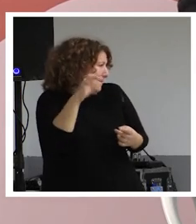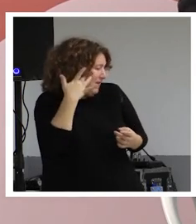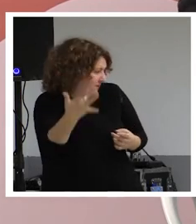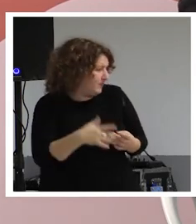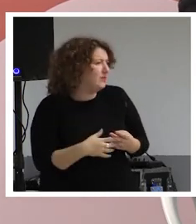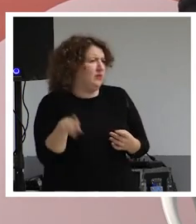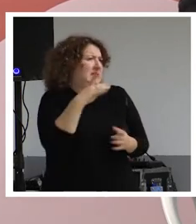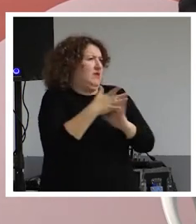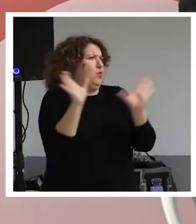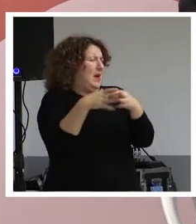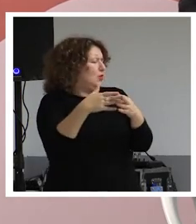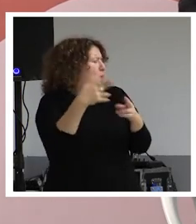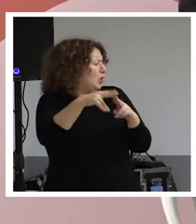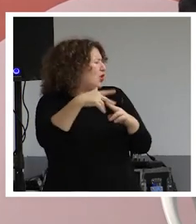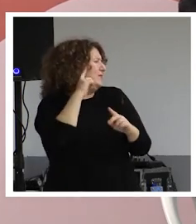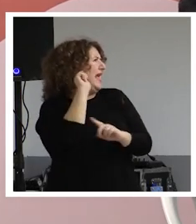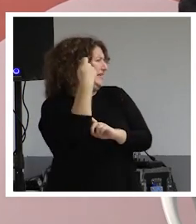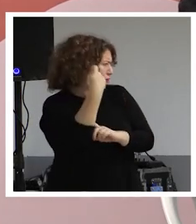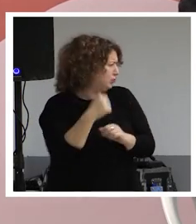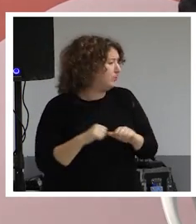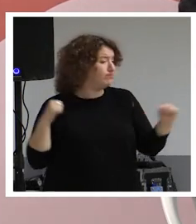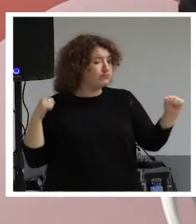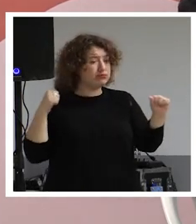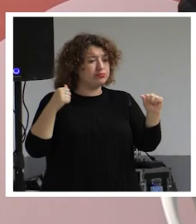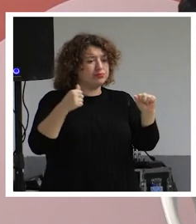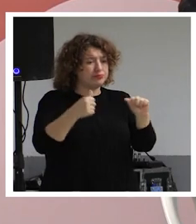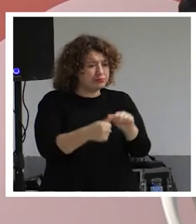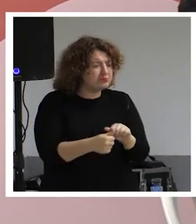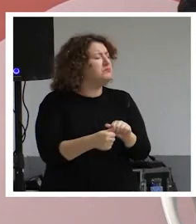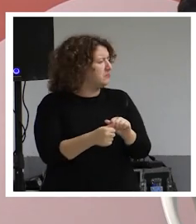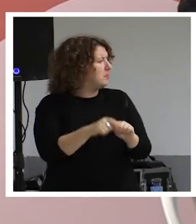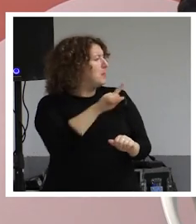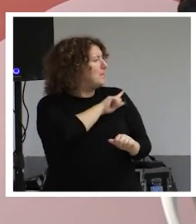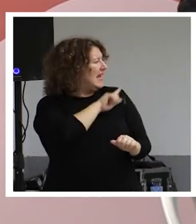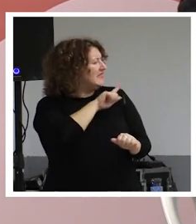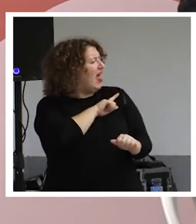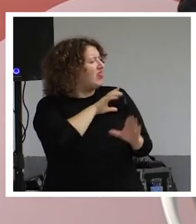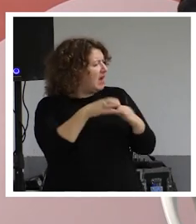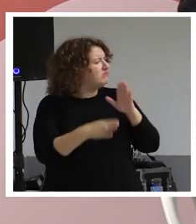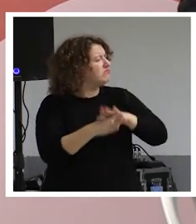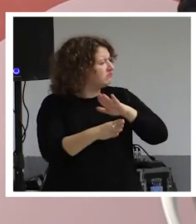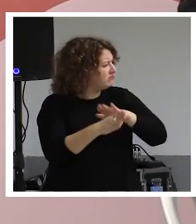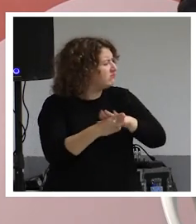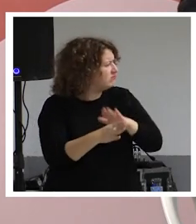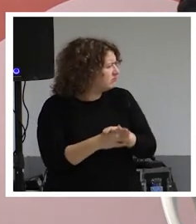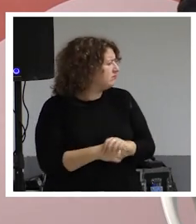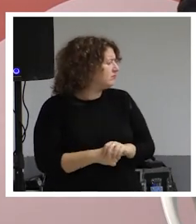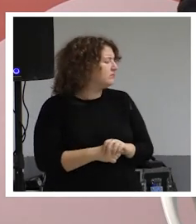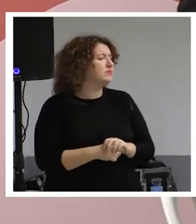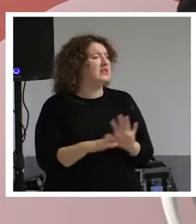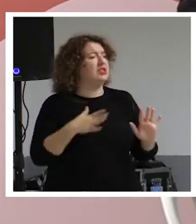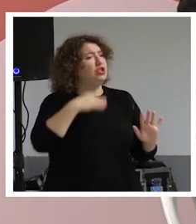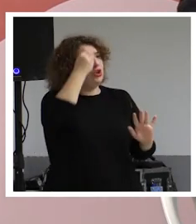gobernando Uruguay tuvo dos presidentes tabaré Vázquez y José Pepe Mujica es un partido